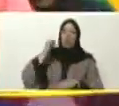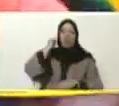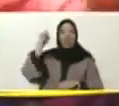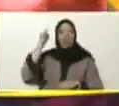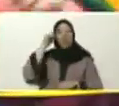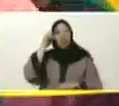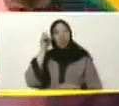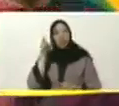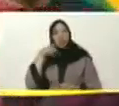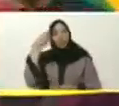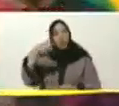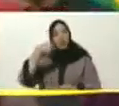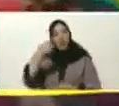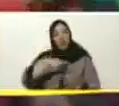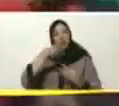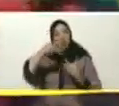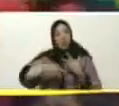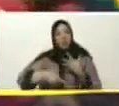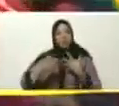su proyecto, su legado.